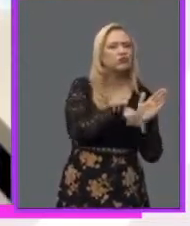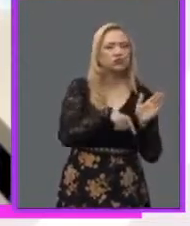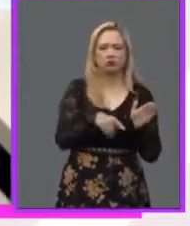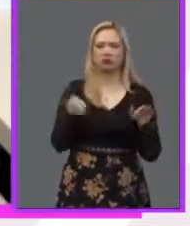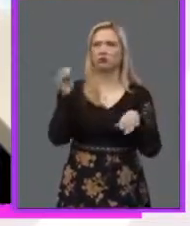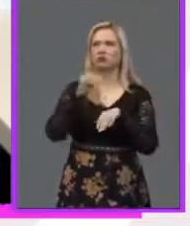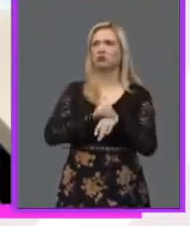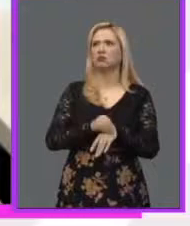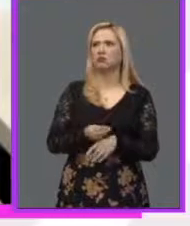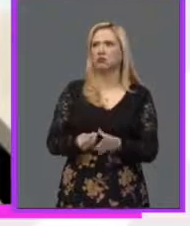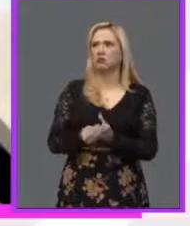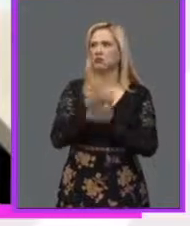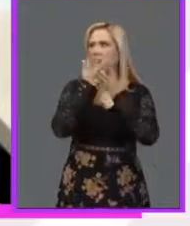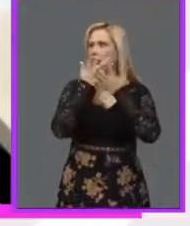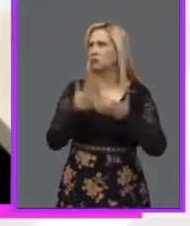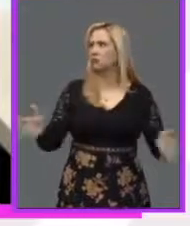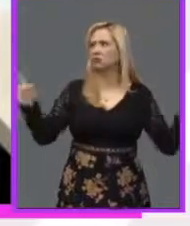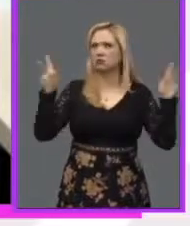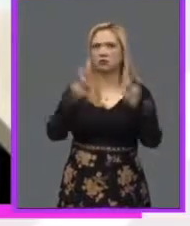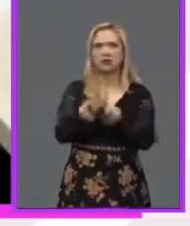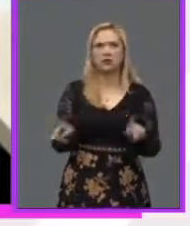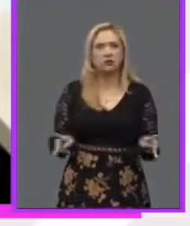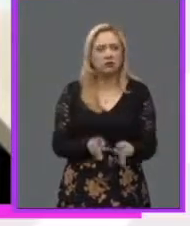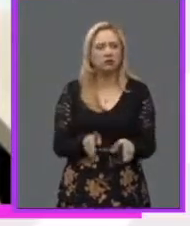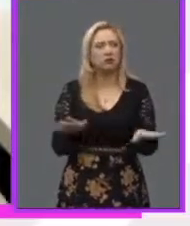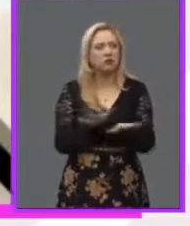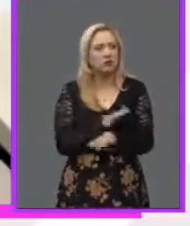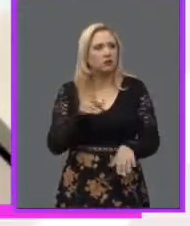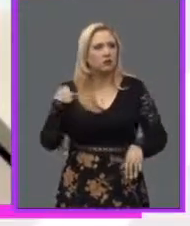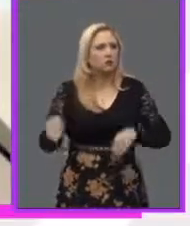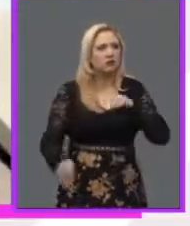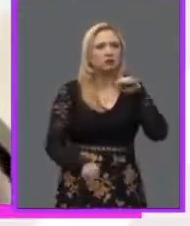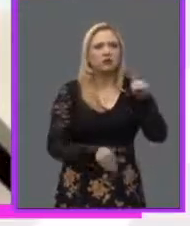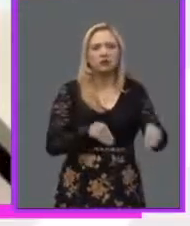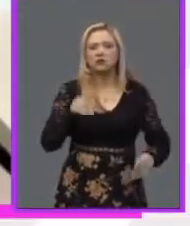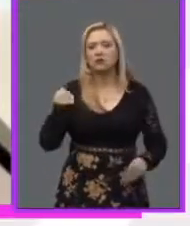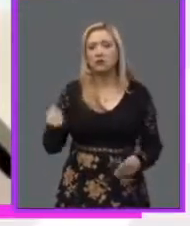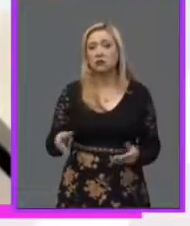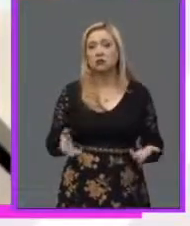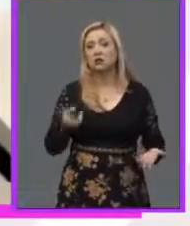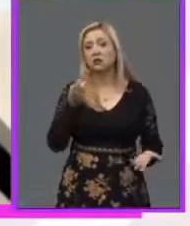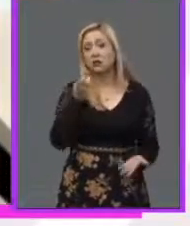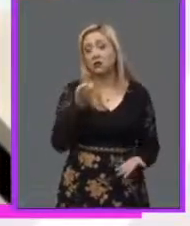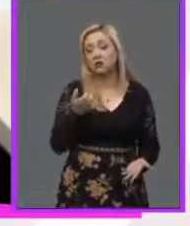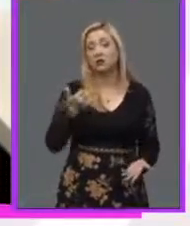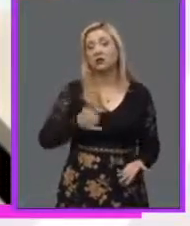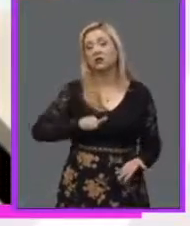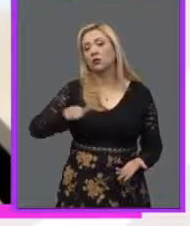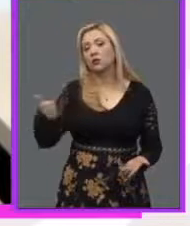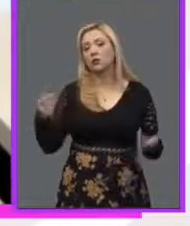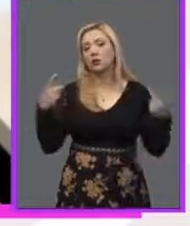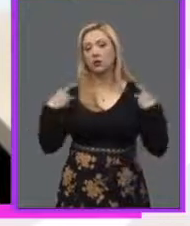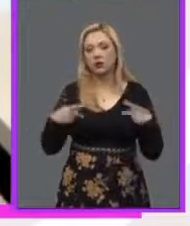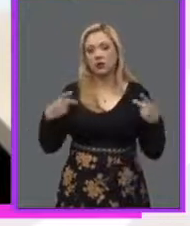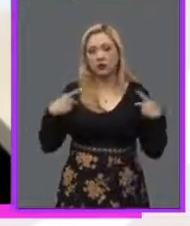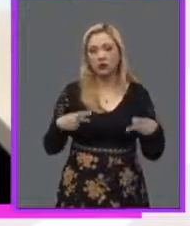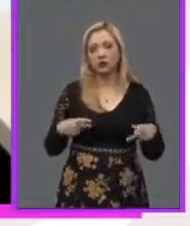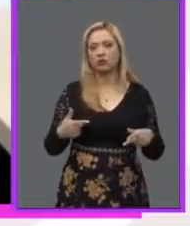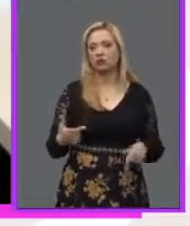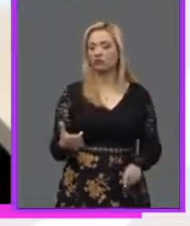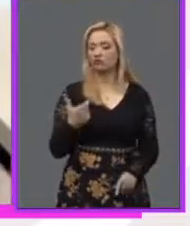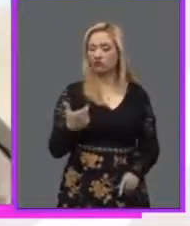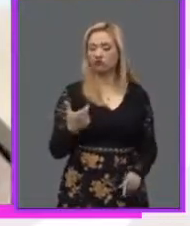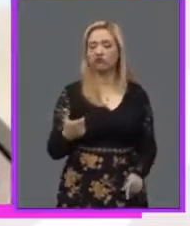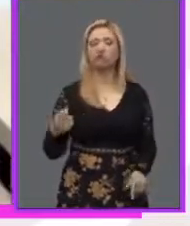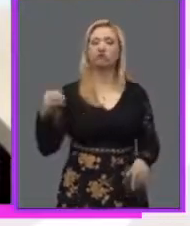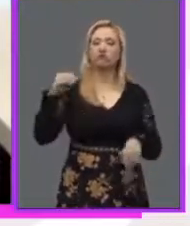como que llegan las personas nuevas y todo se modifica, sino que normalmente incluso llega un punto en que otras personas con cada vez más valor adquisitivo